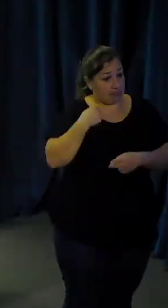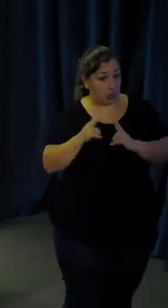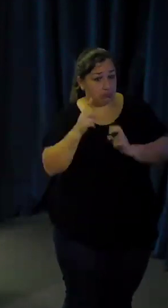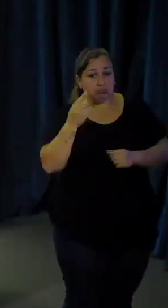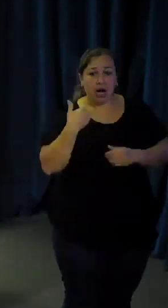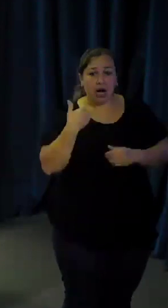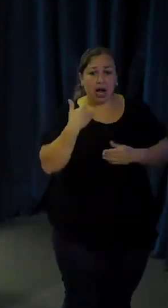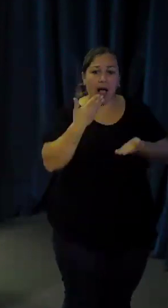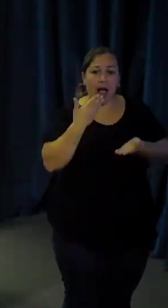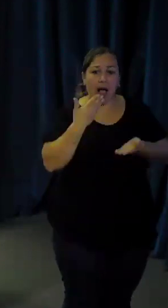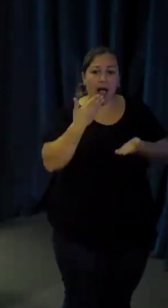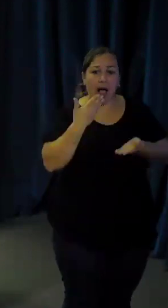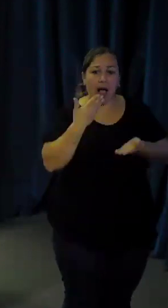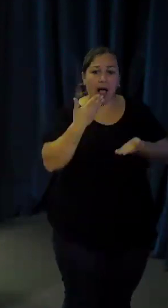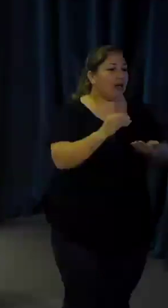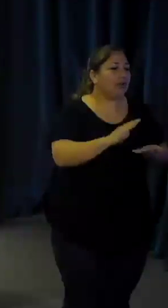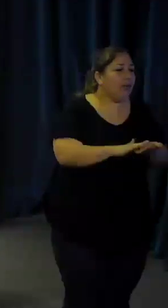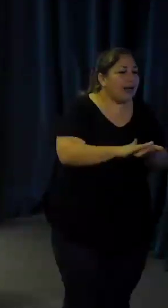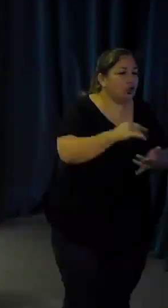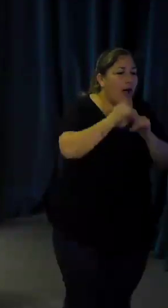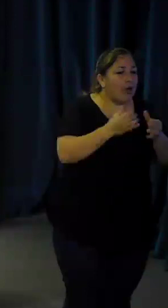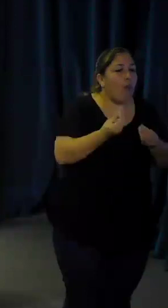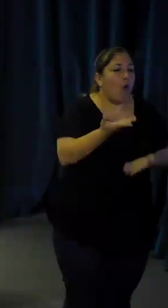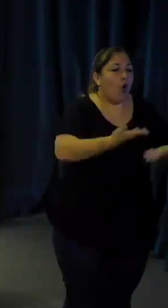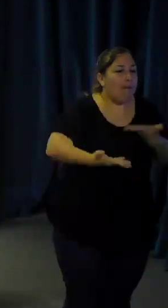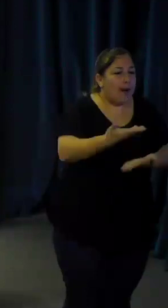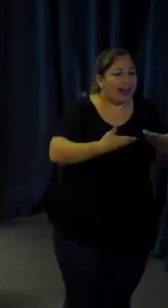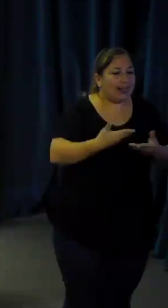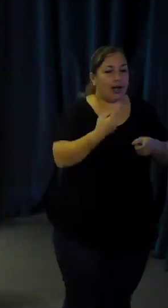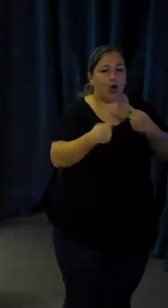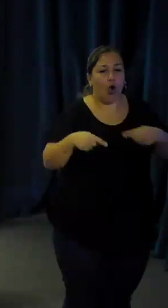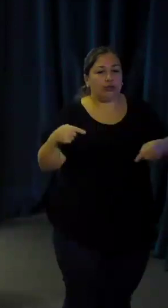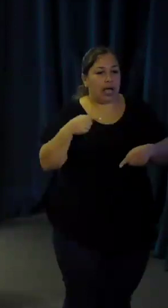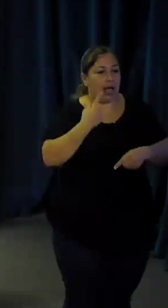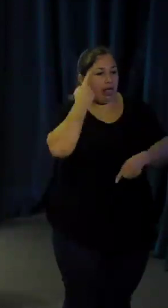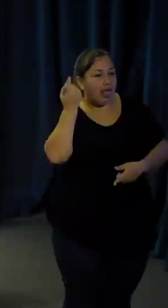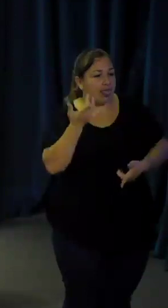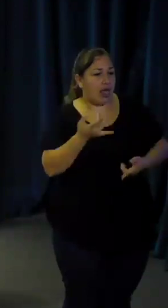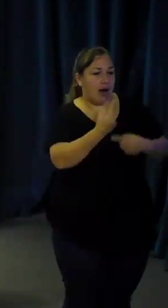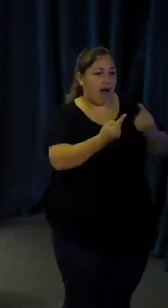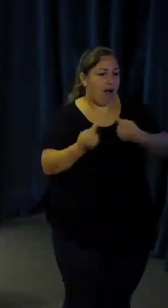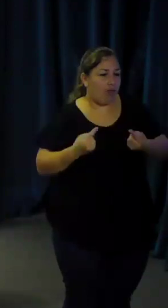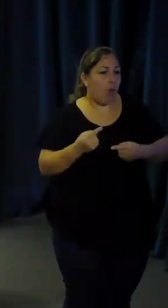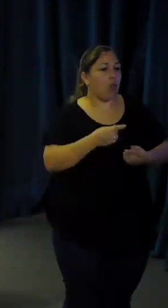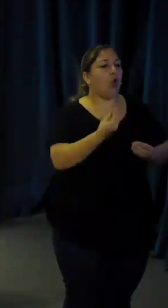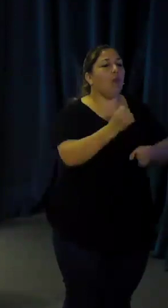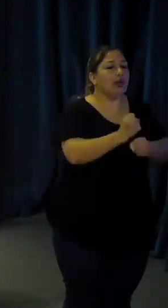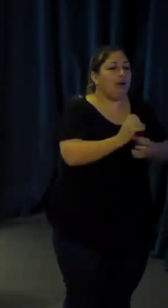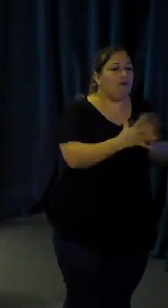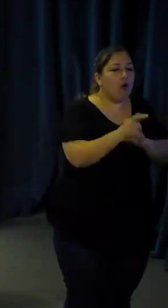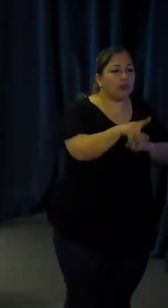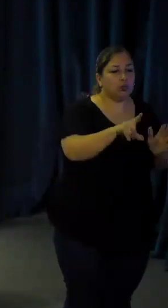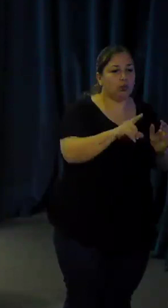para básicamente poder compartir e intercambiar las diferentes legislaciones que estaba haciendo cada uno en su